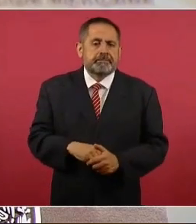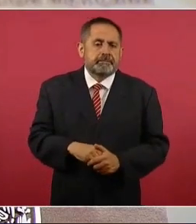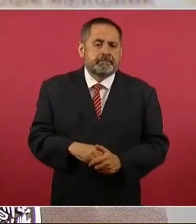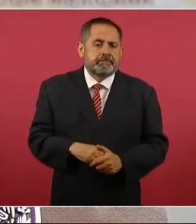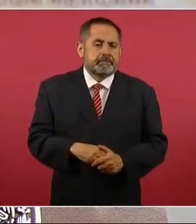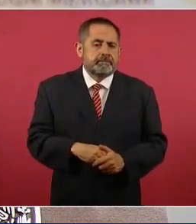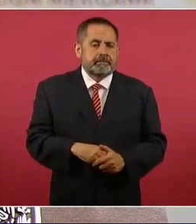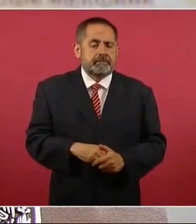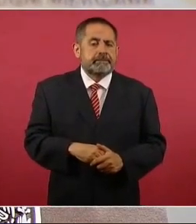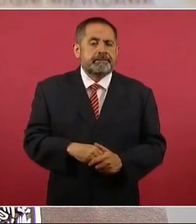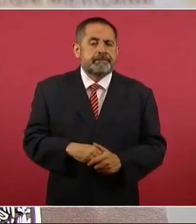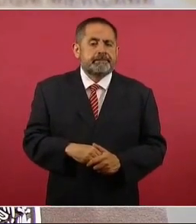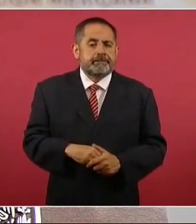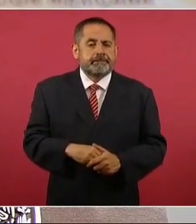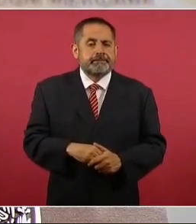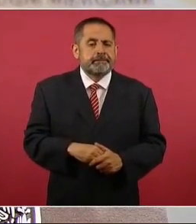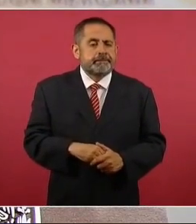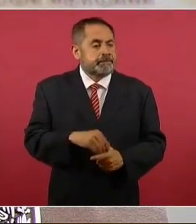Los que están